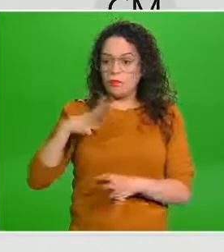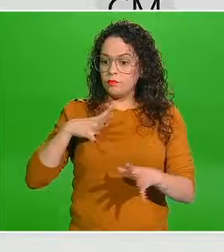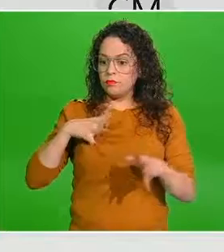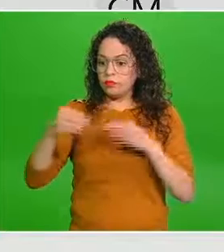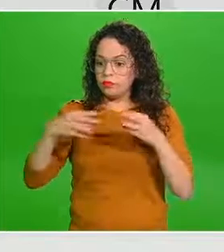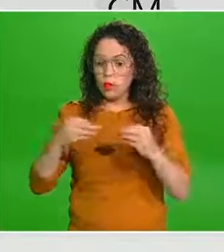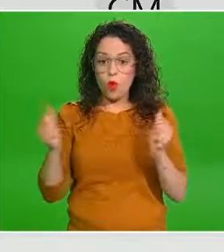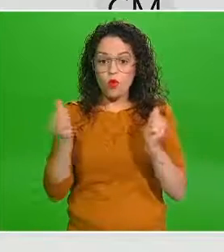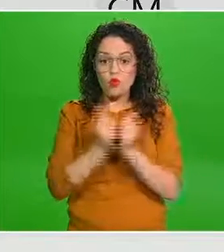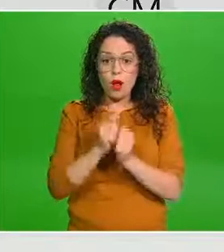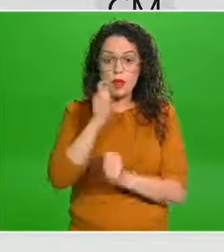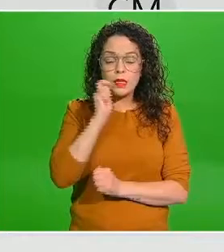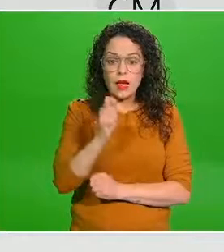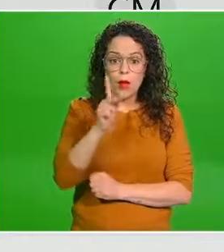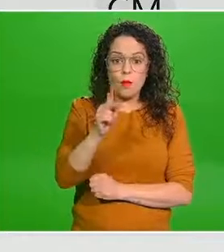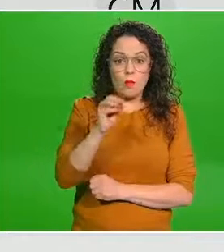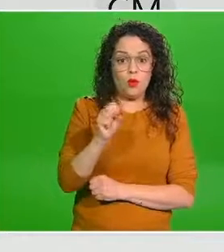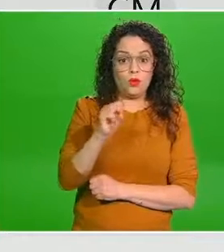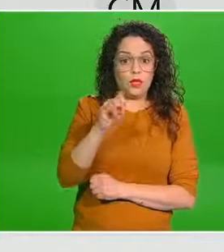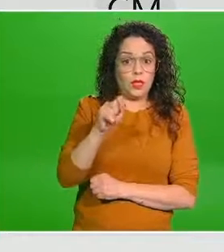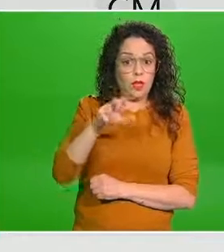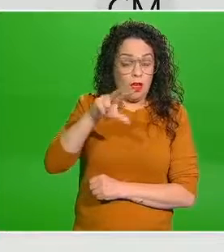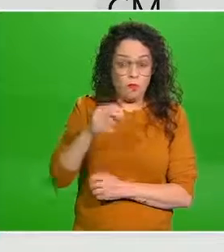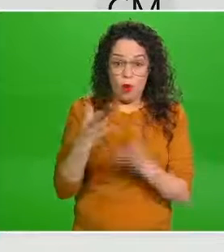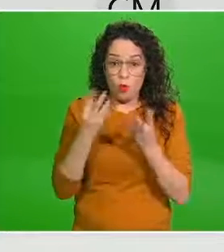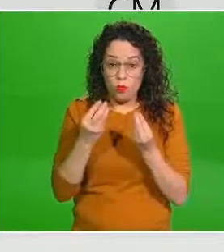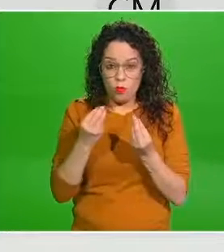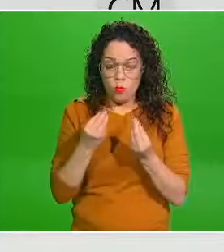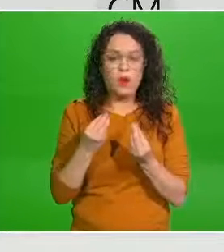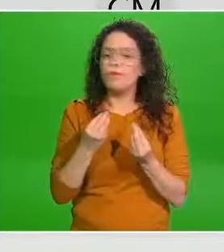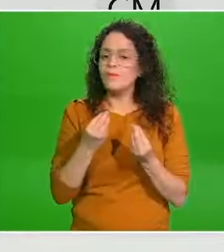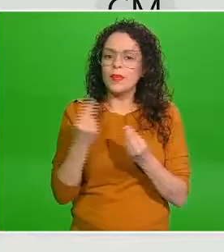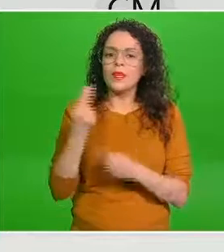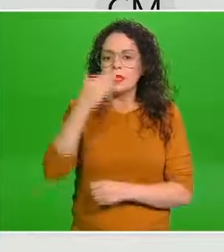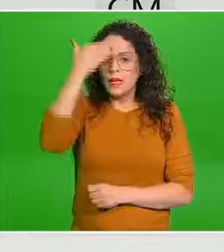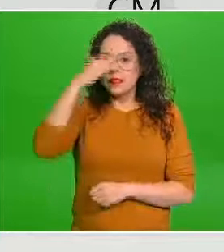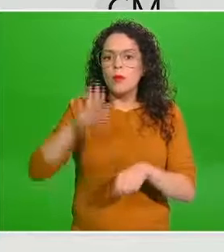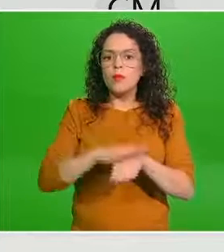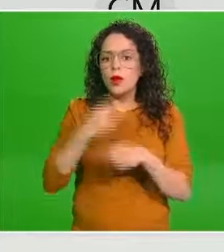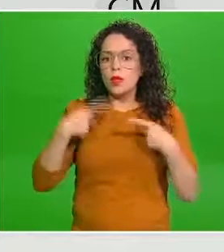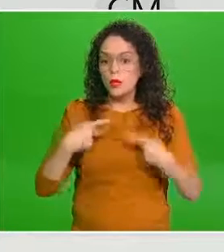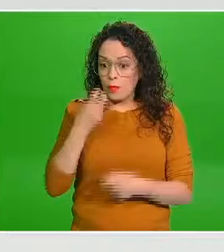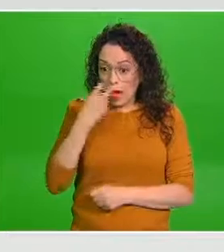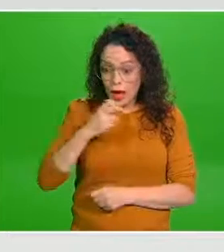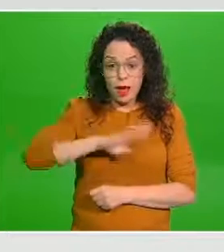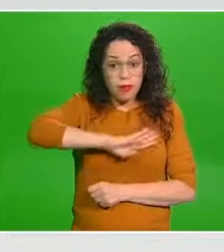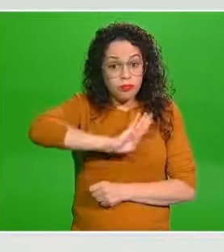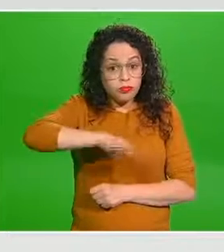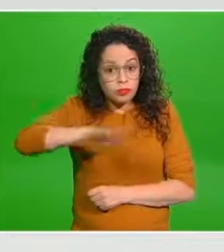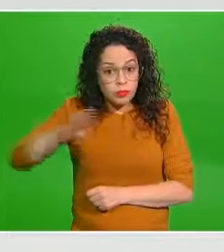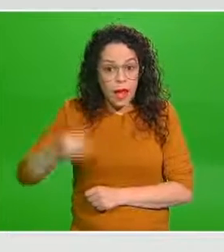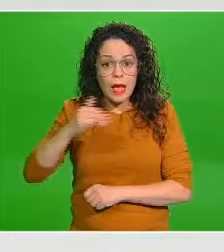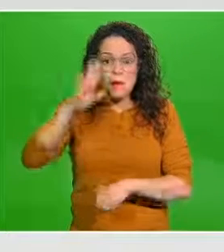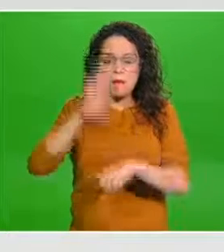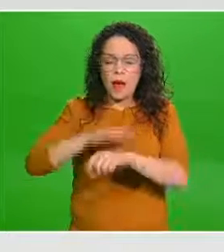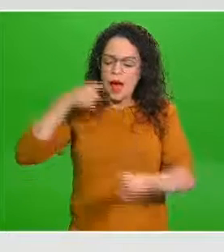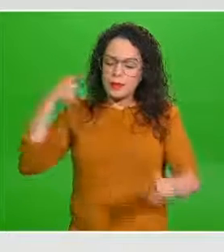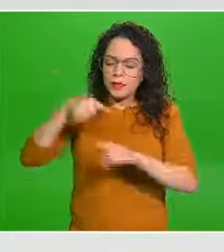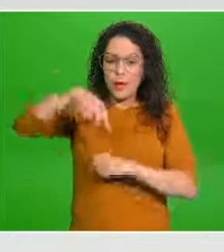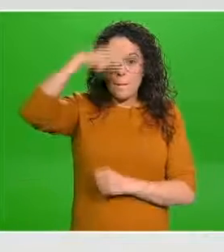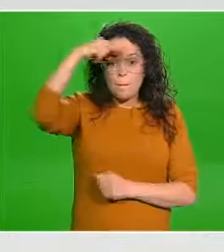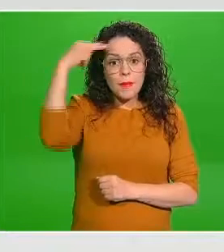positividad, sino también cuántas de las personas que enferman se están muriendo. Y particularmente México a nivel nacional